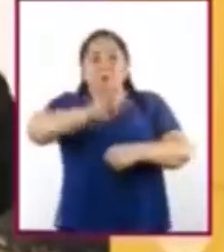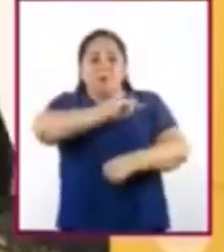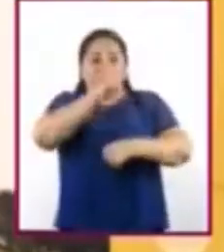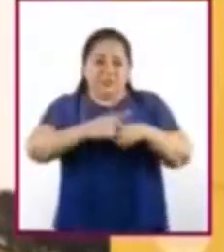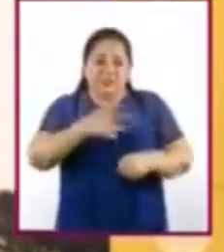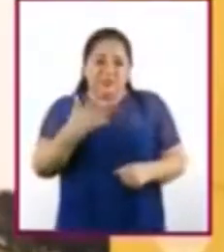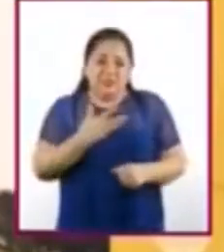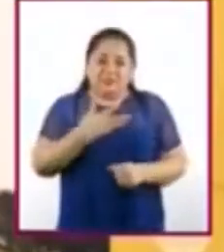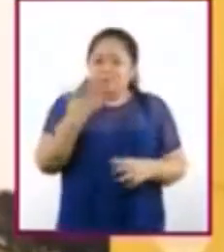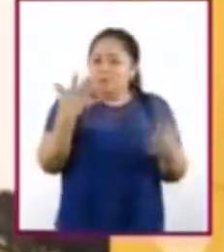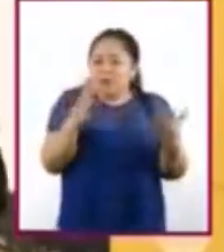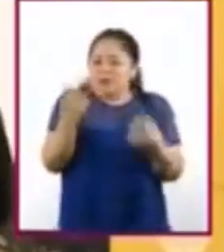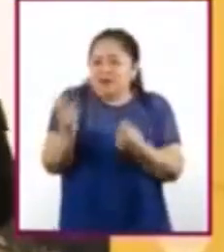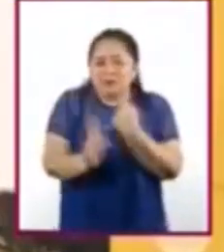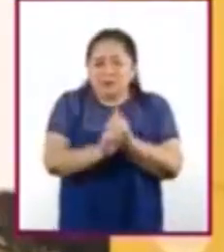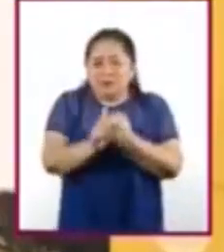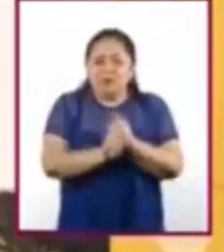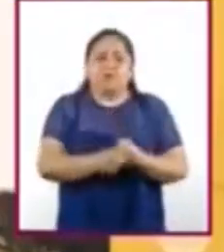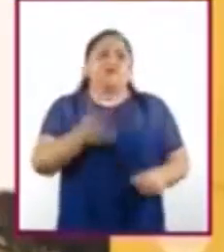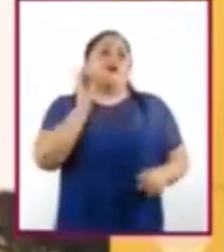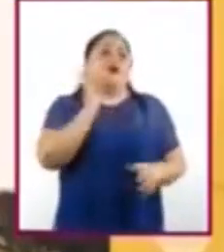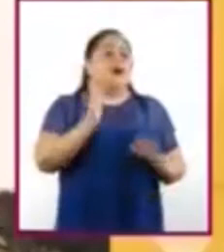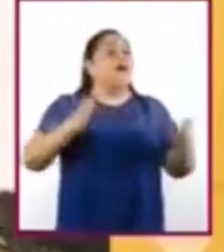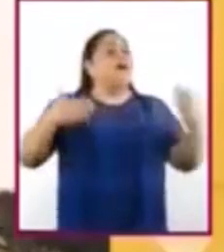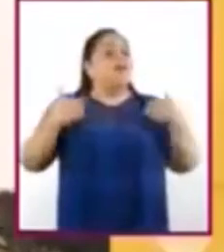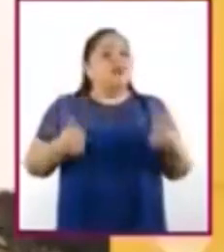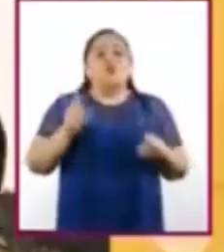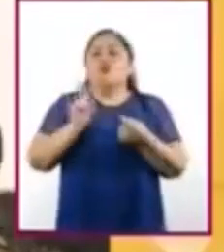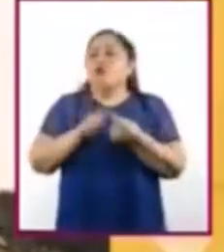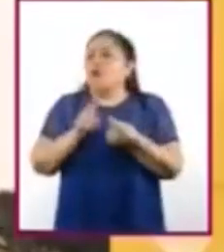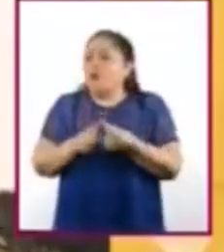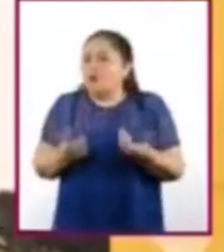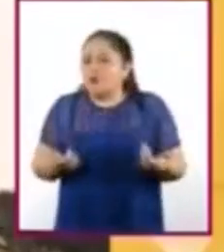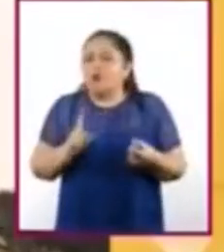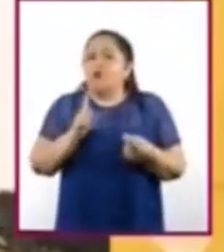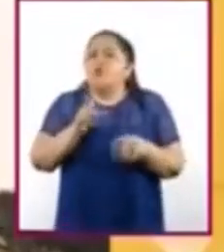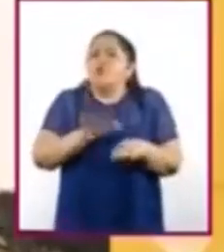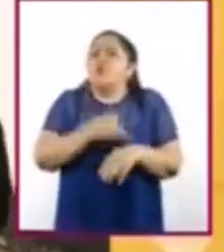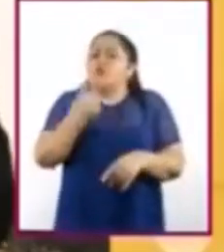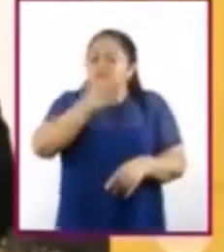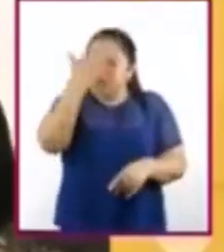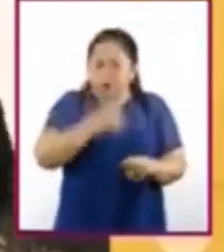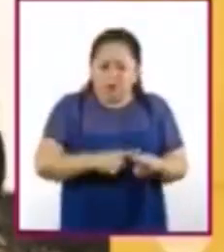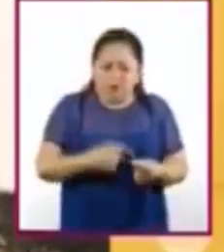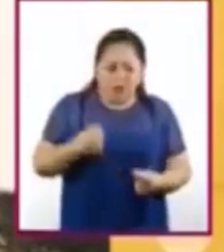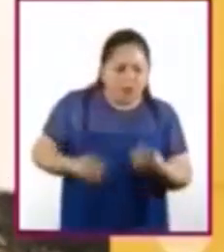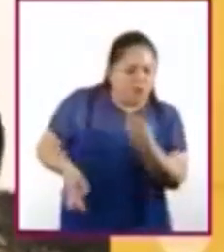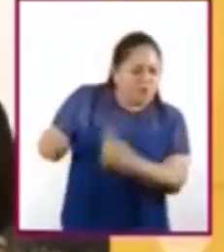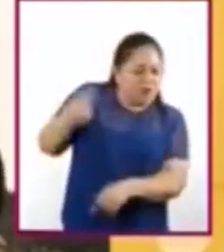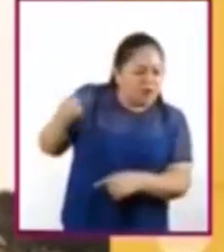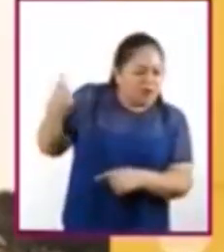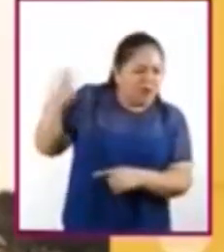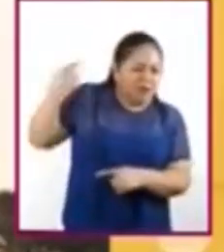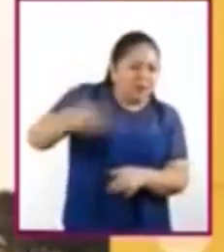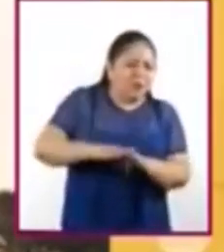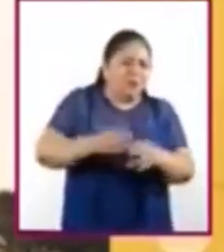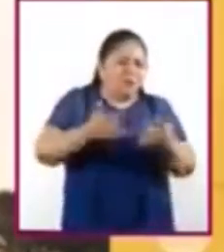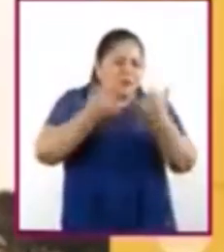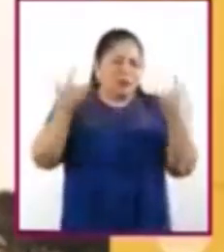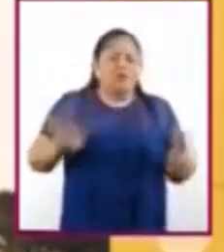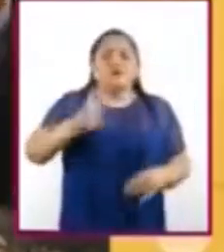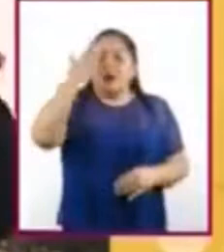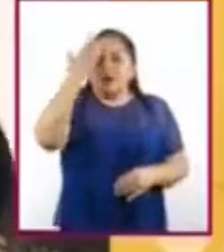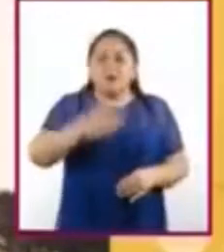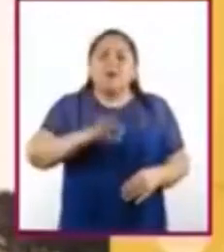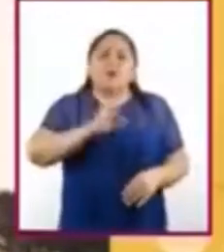no, digamos, más o menos este problema, pues ya te ubicas exactamente dónde estás, porque sabes de dónde vienes y sabiendo dónde estás, más o menos sabes a